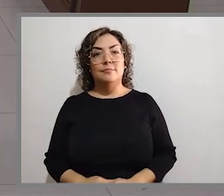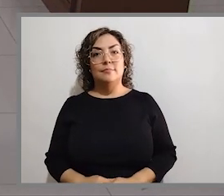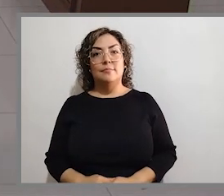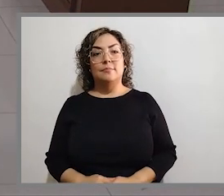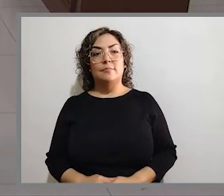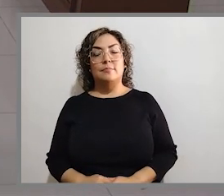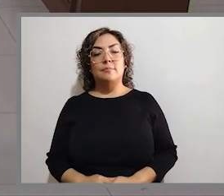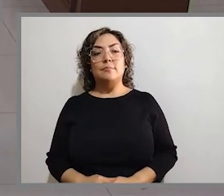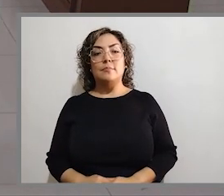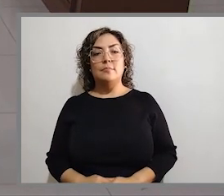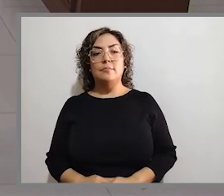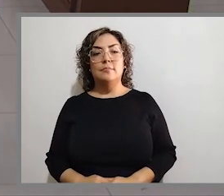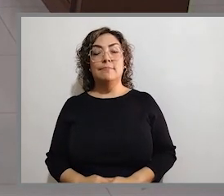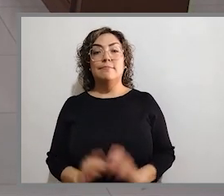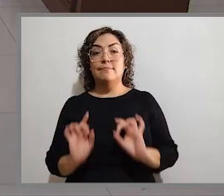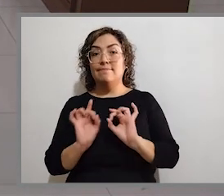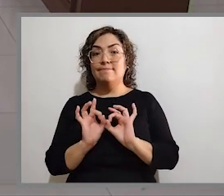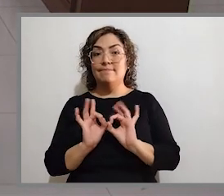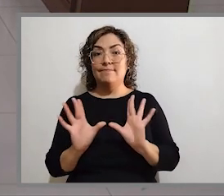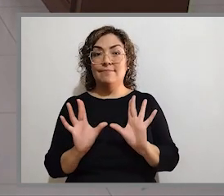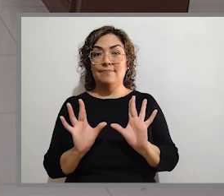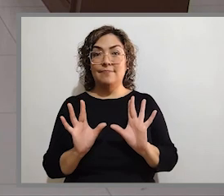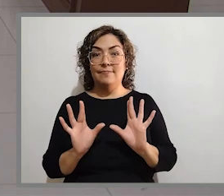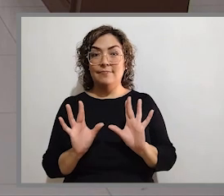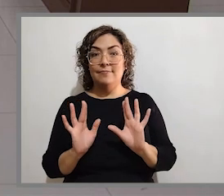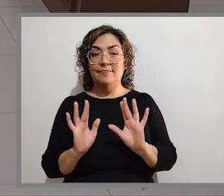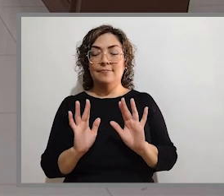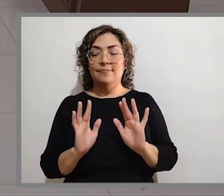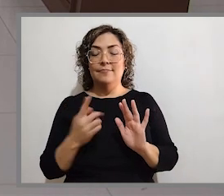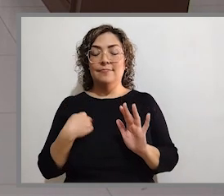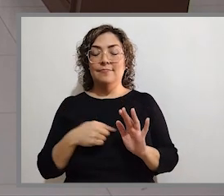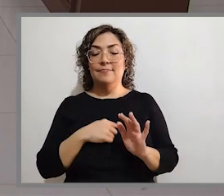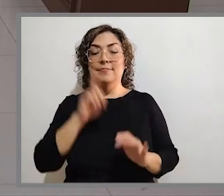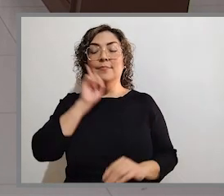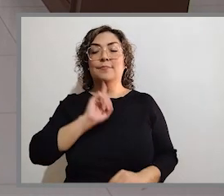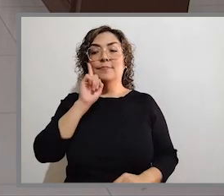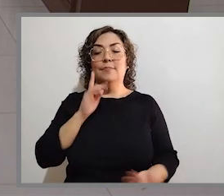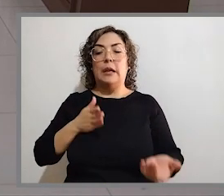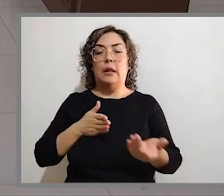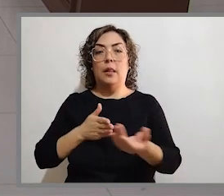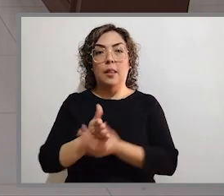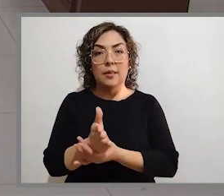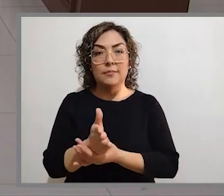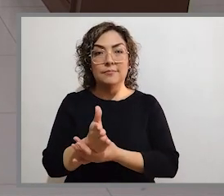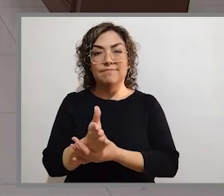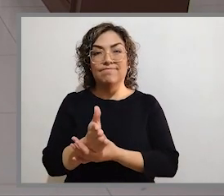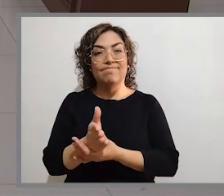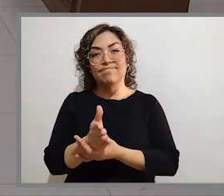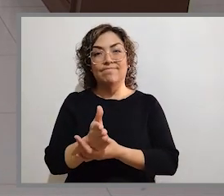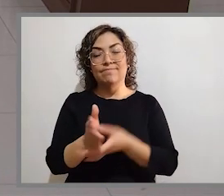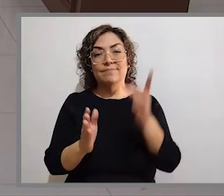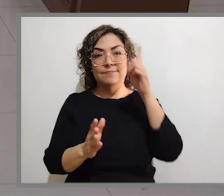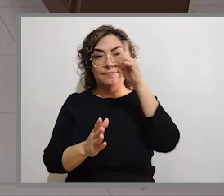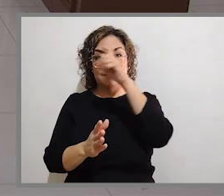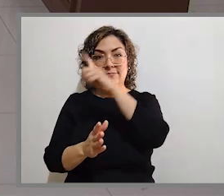es que sigue habiendo una serie de obstáculos para las mujeres de los que ya nos hablaban.